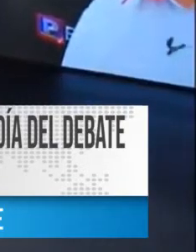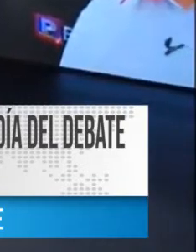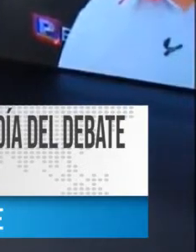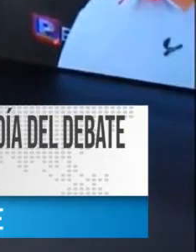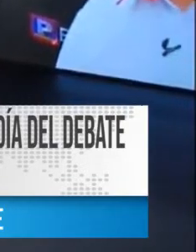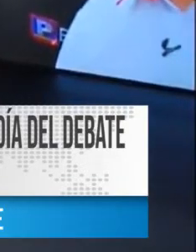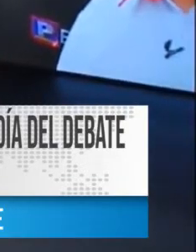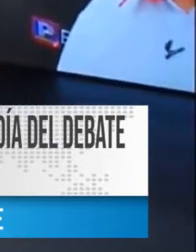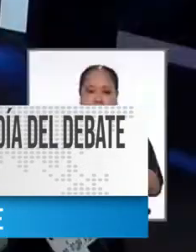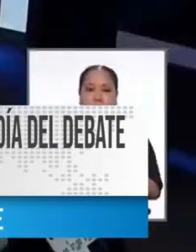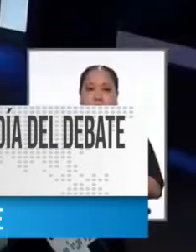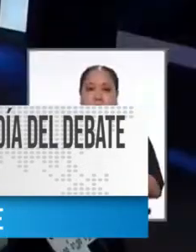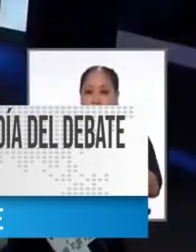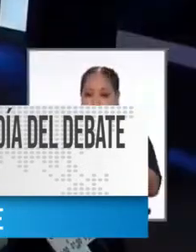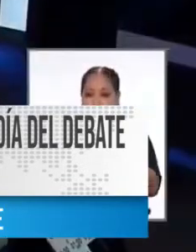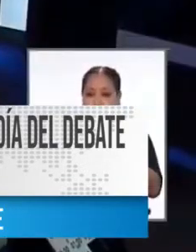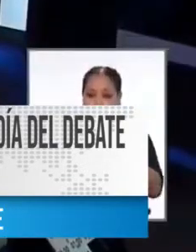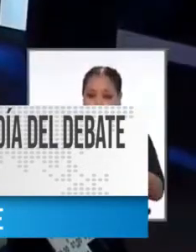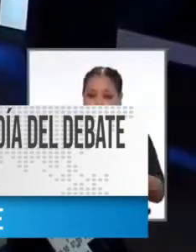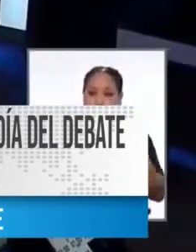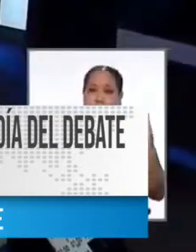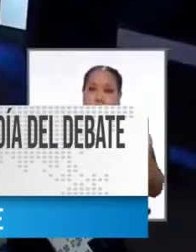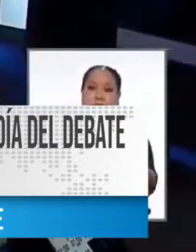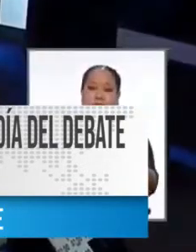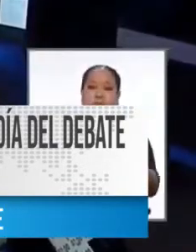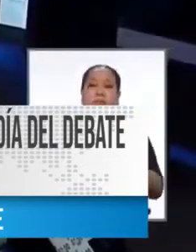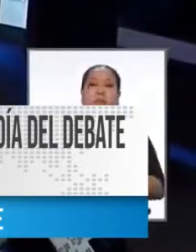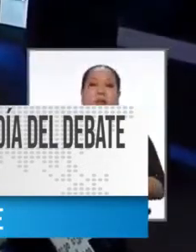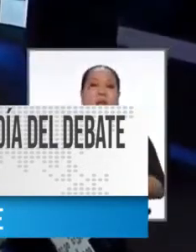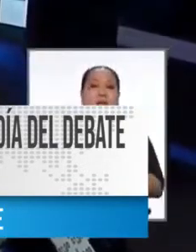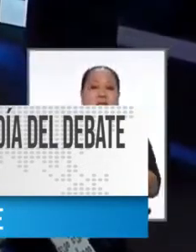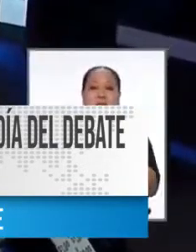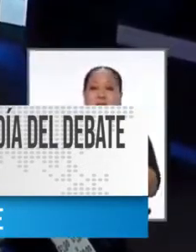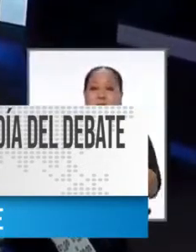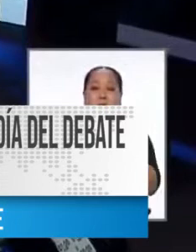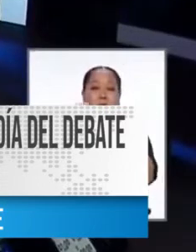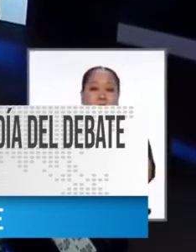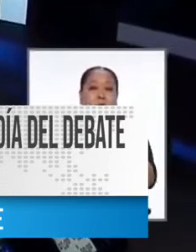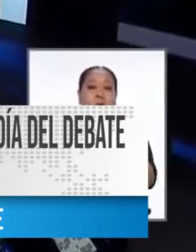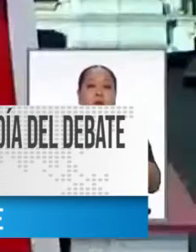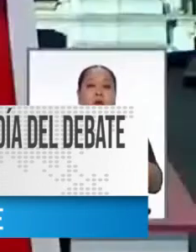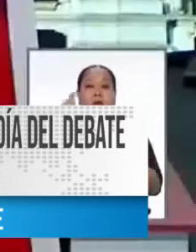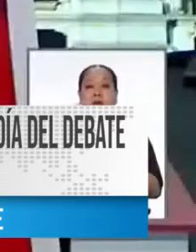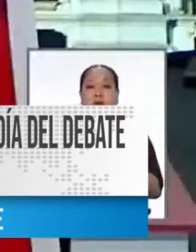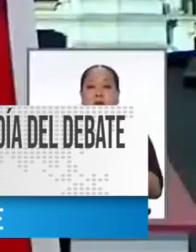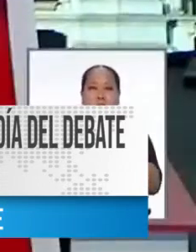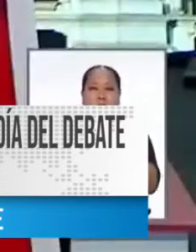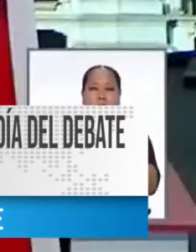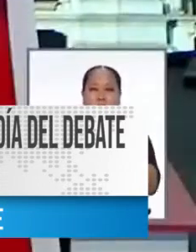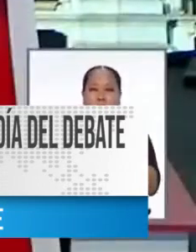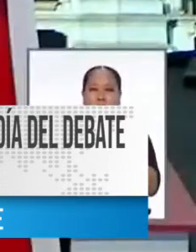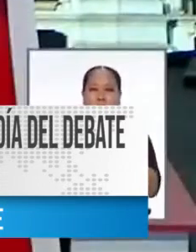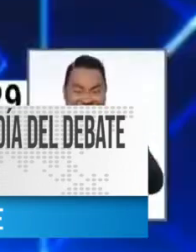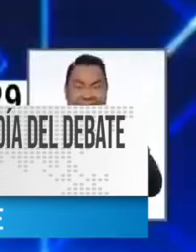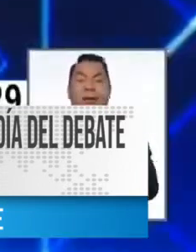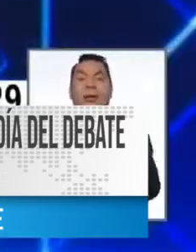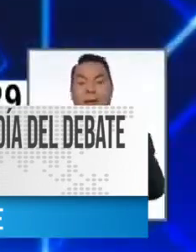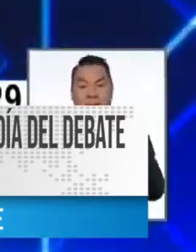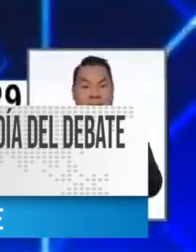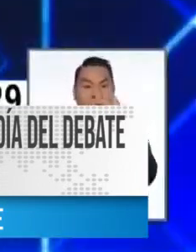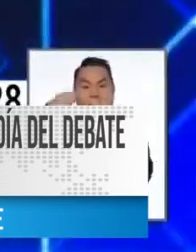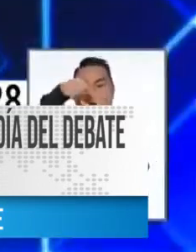las votaciones. Así como se viene registrando en las últimas semanas, el excongresista Johnny